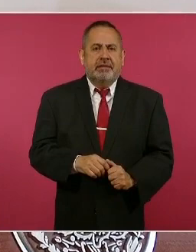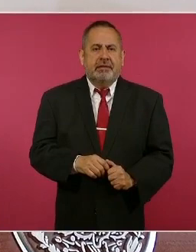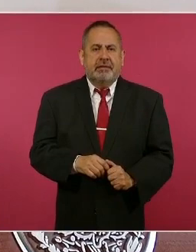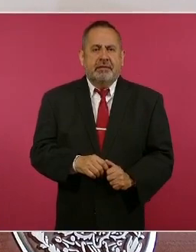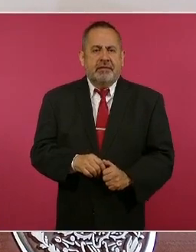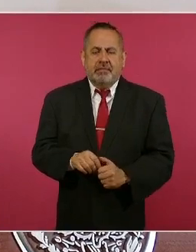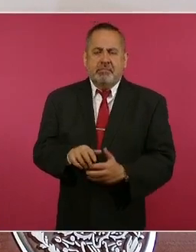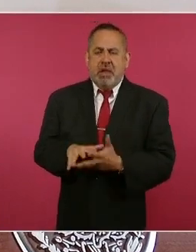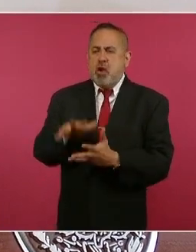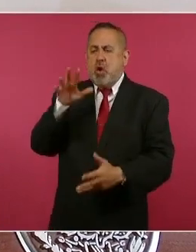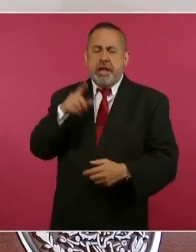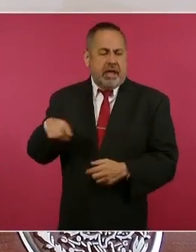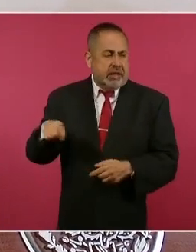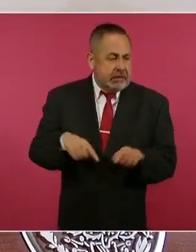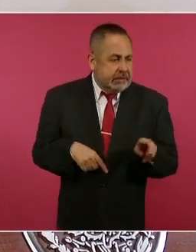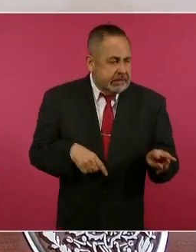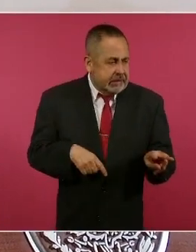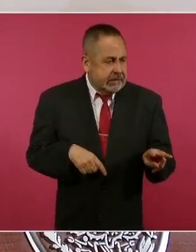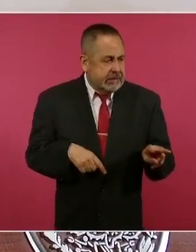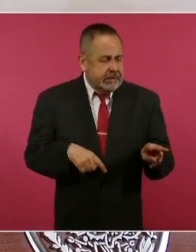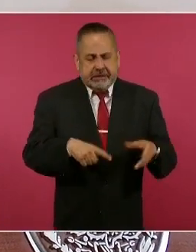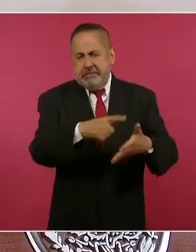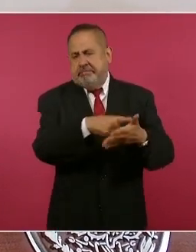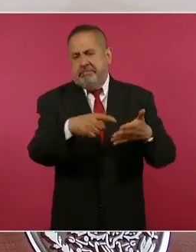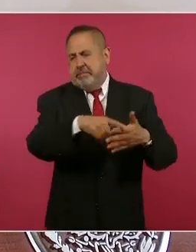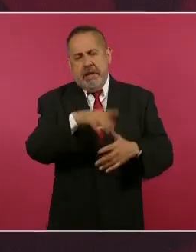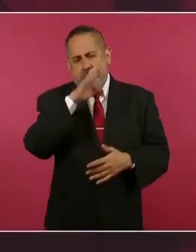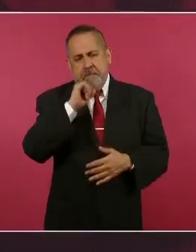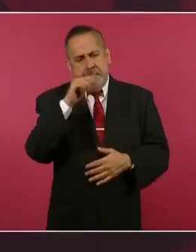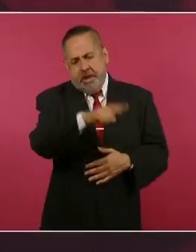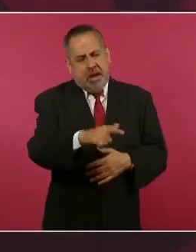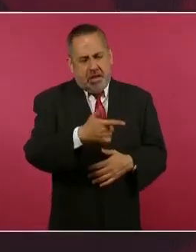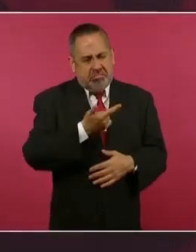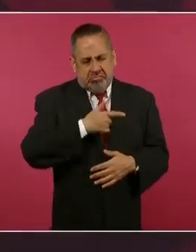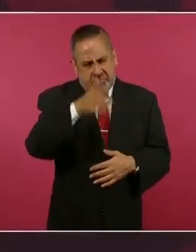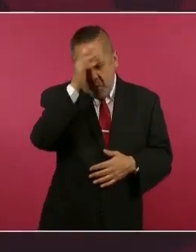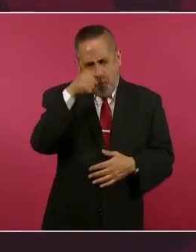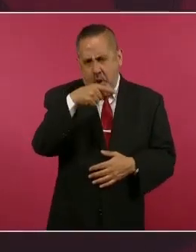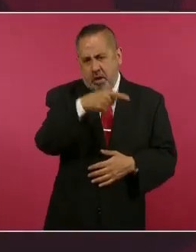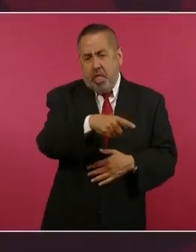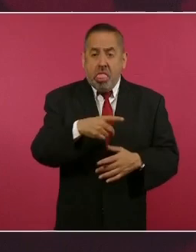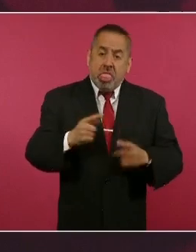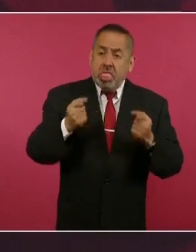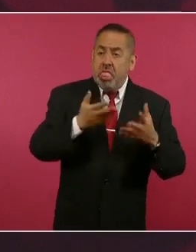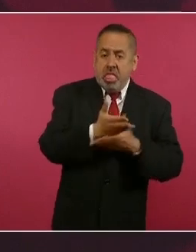la totalidad de los mexicanos este proceder